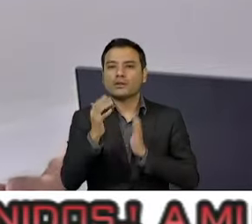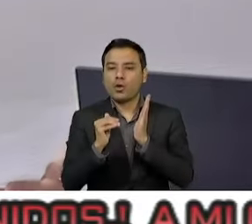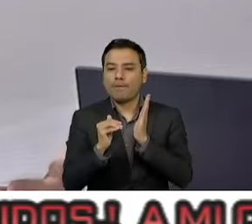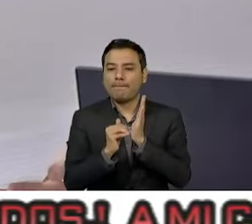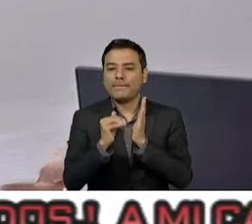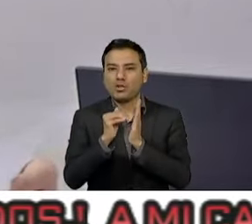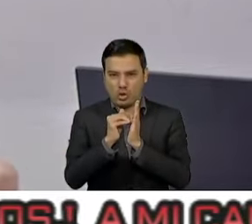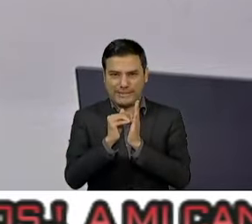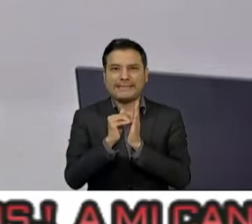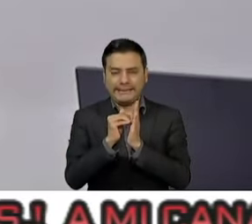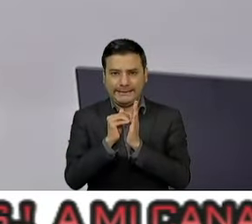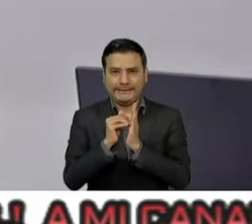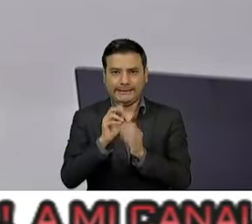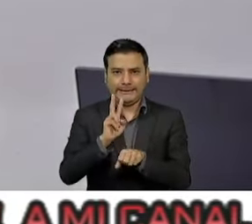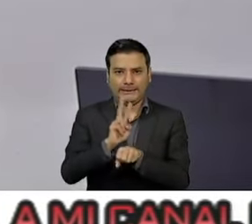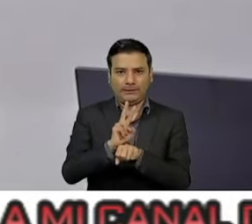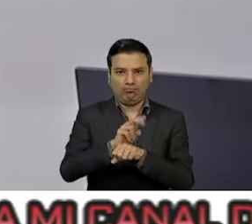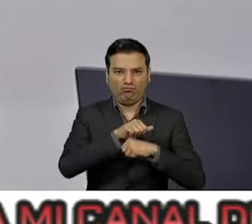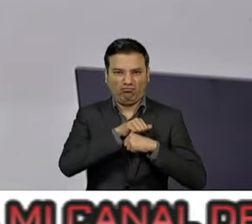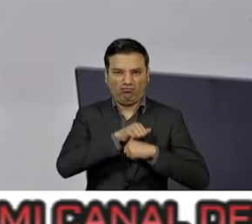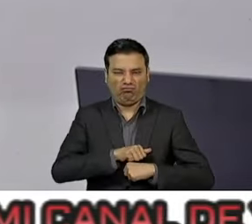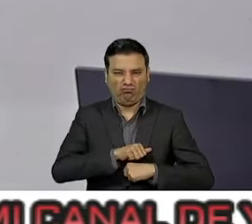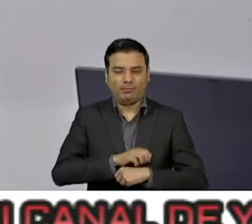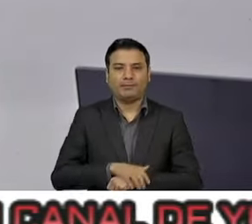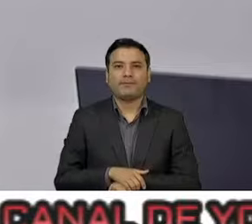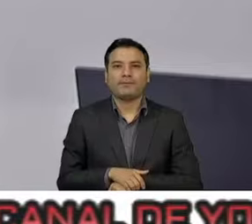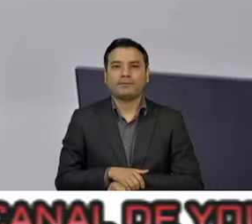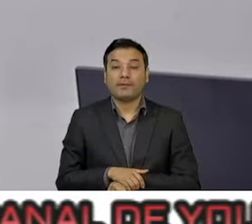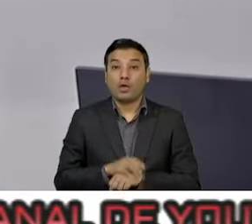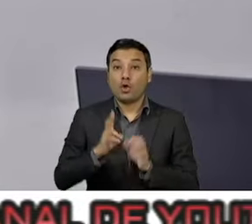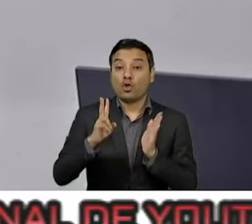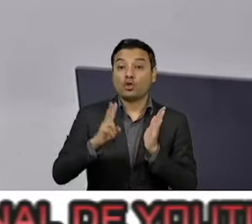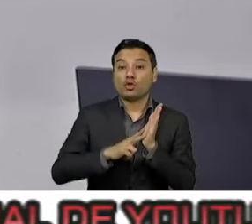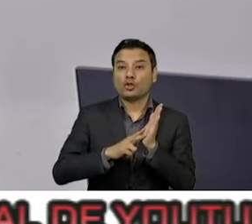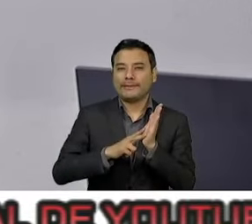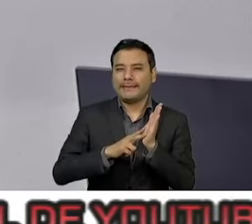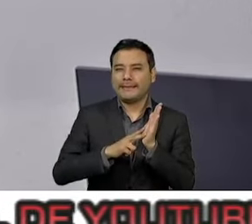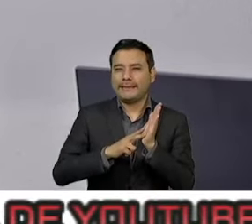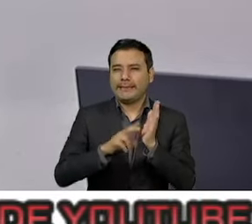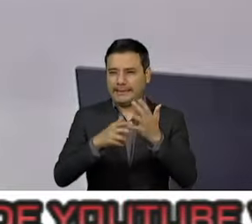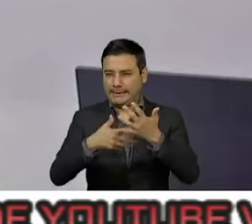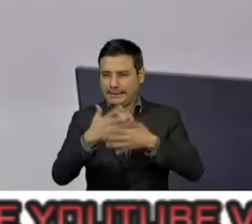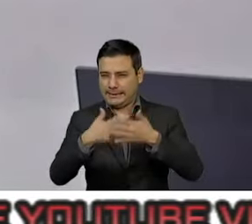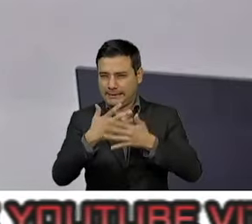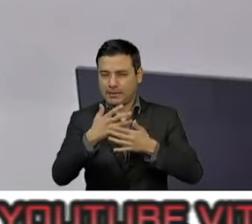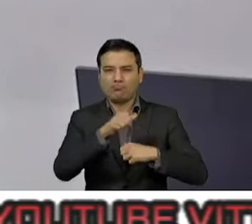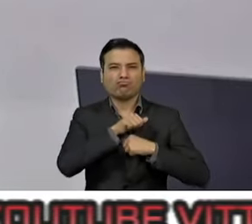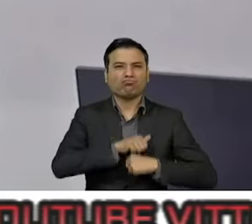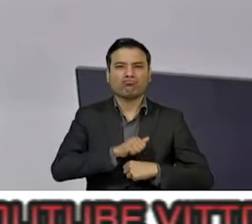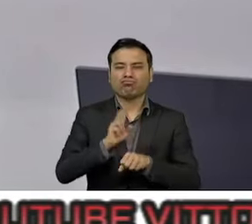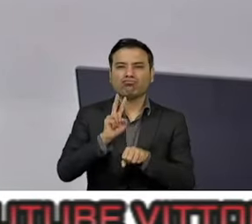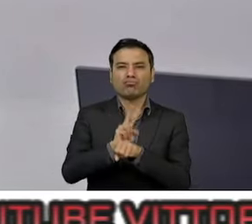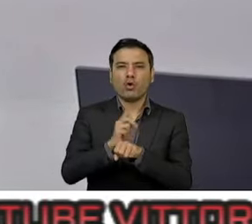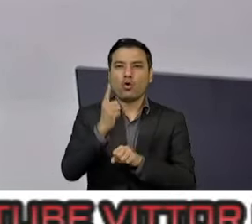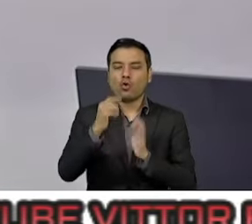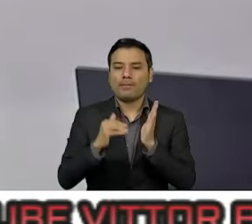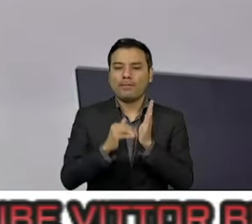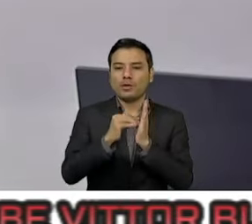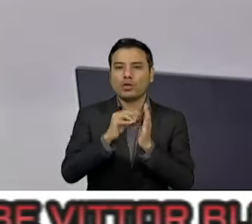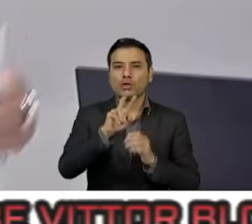ciudadanos en su rol de funcionarios de casilla en este año. En el 2015,